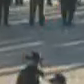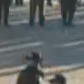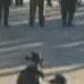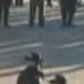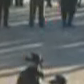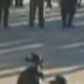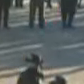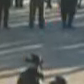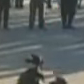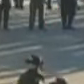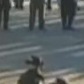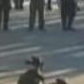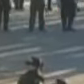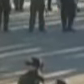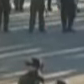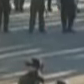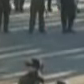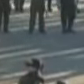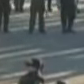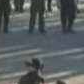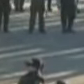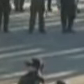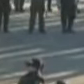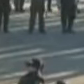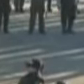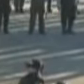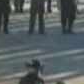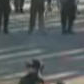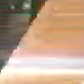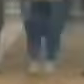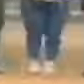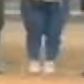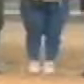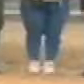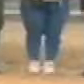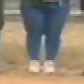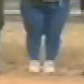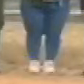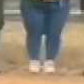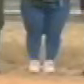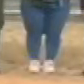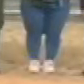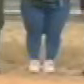traición. ¡Leales siempre! ¡Traidores nunca!